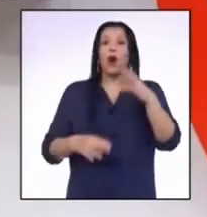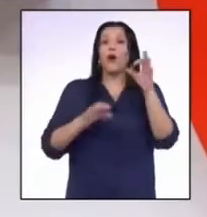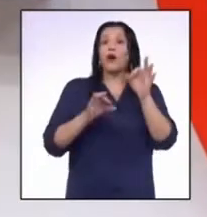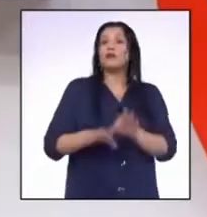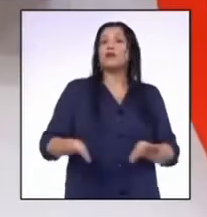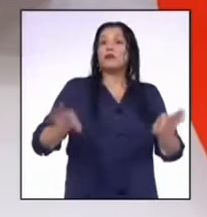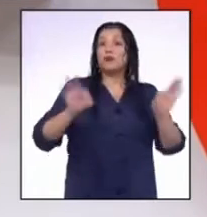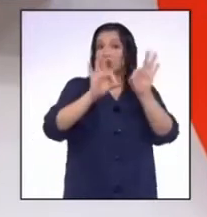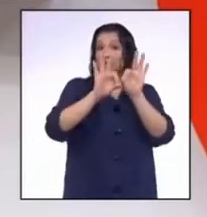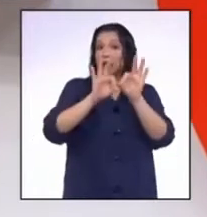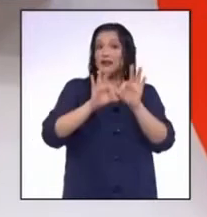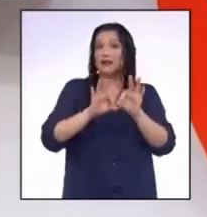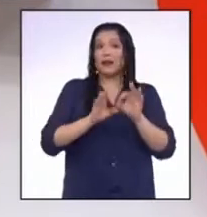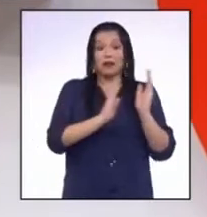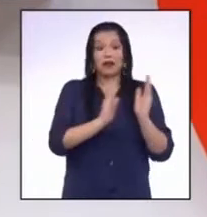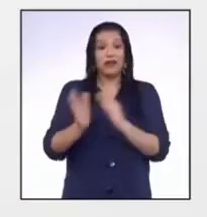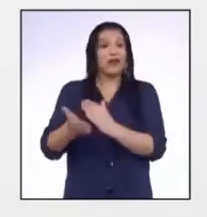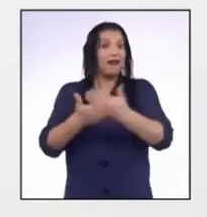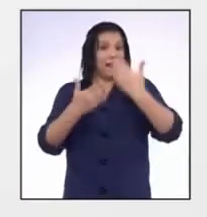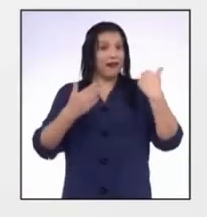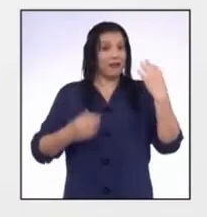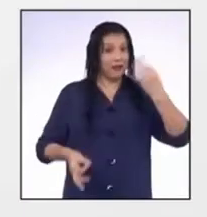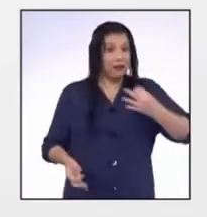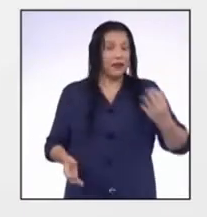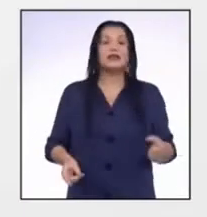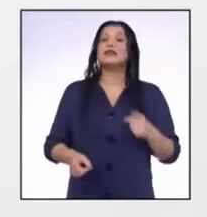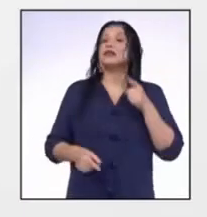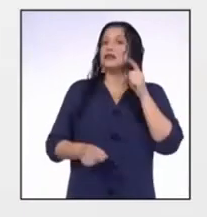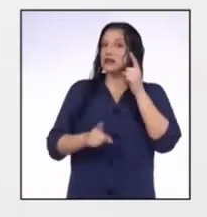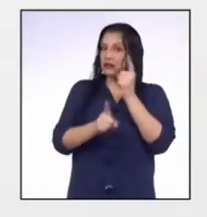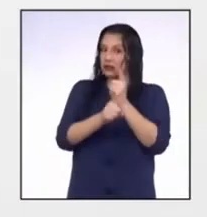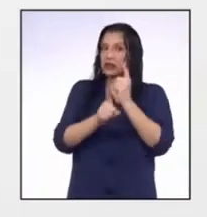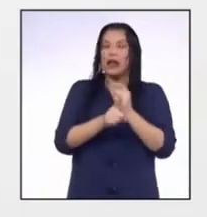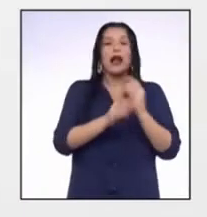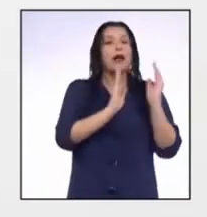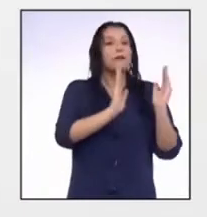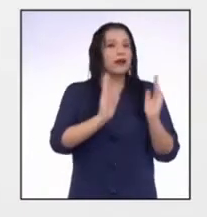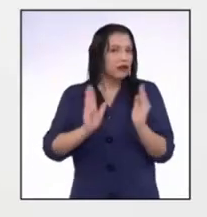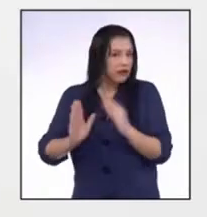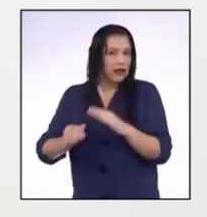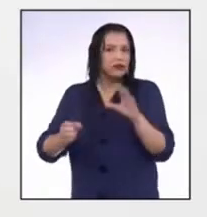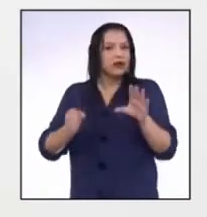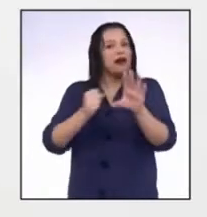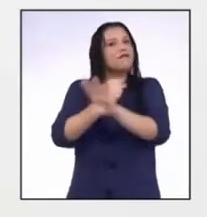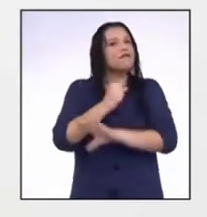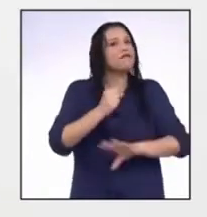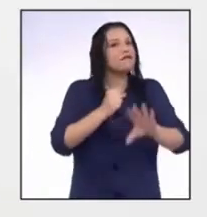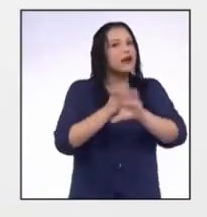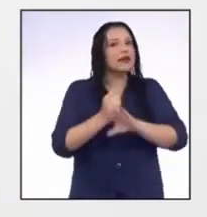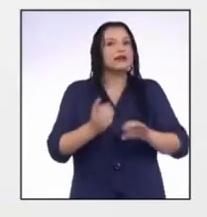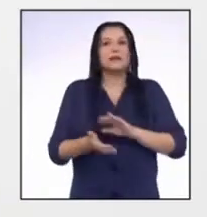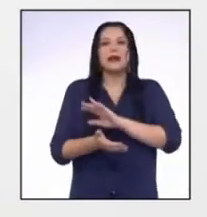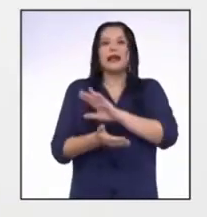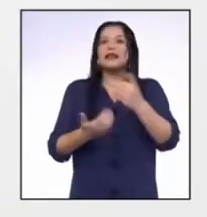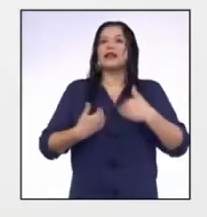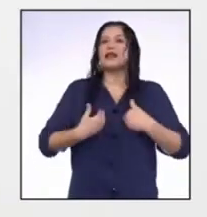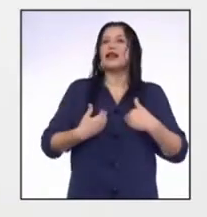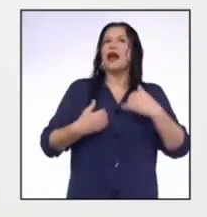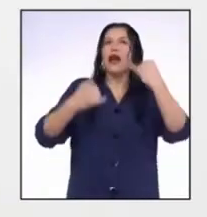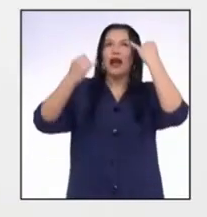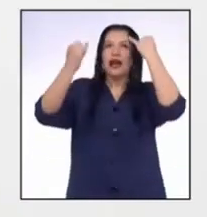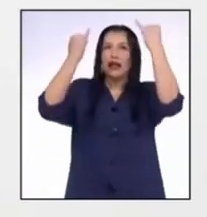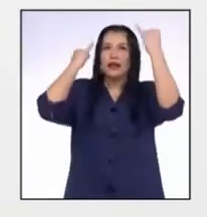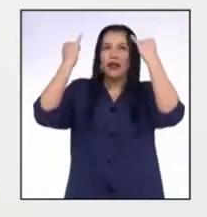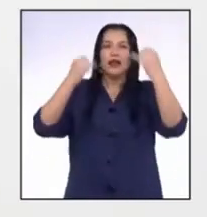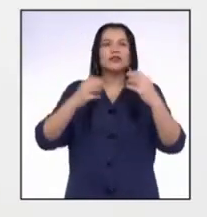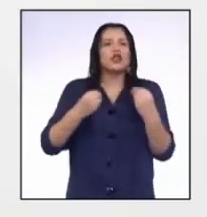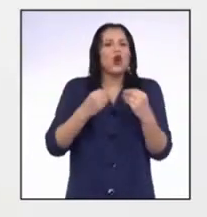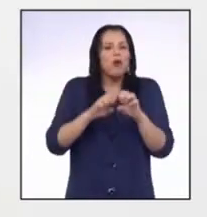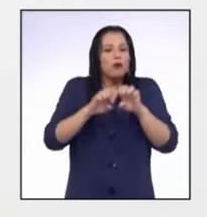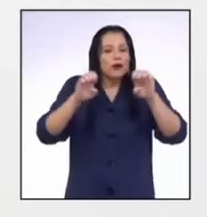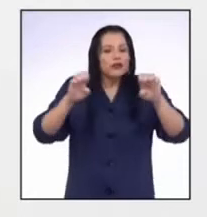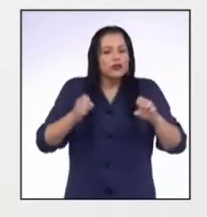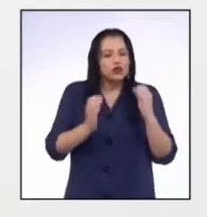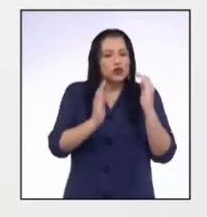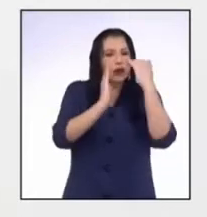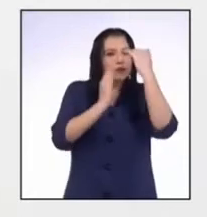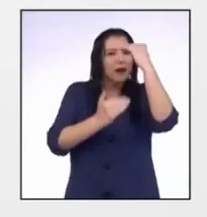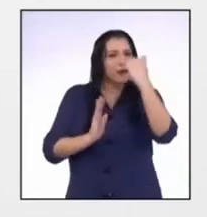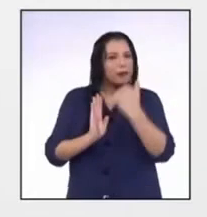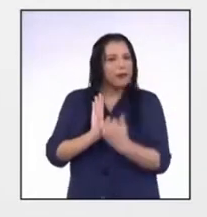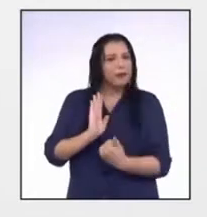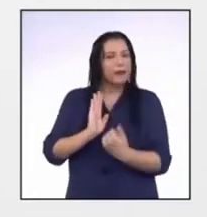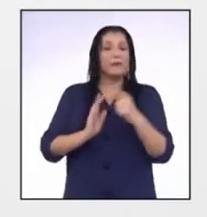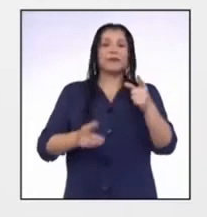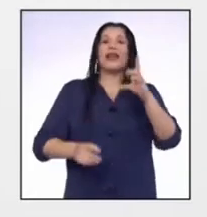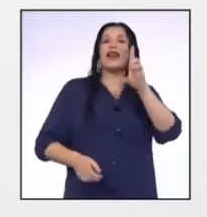importante planificarlo, ¿no, profesora? La planificación es la base para tener las ideas y estructura claras.